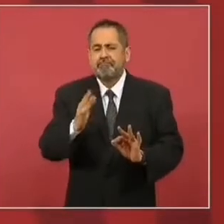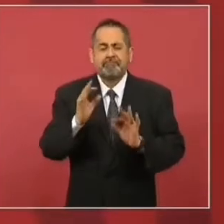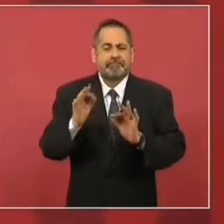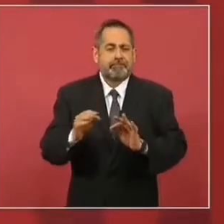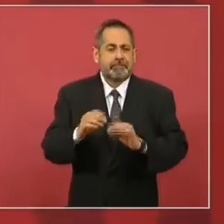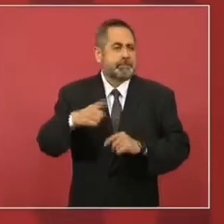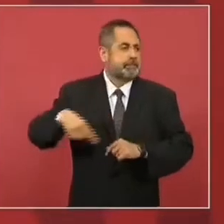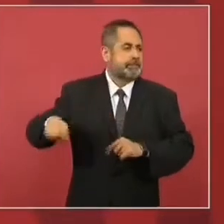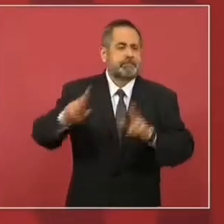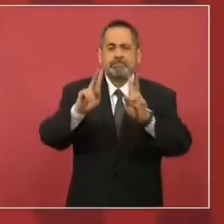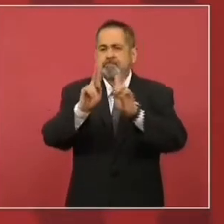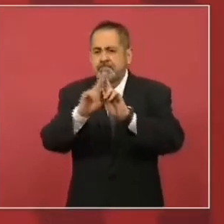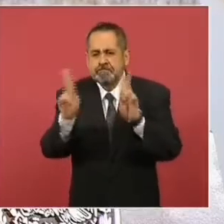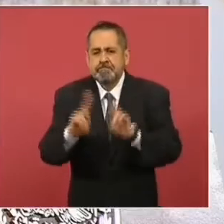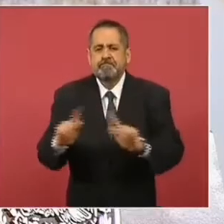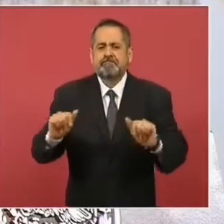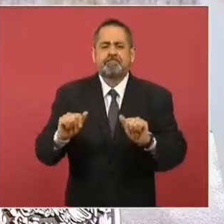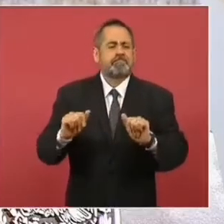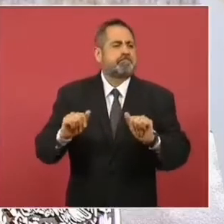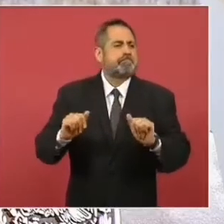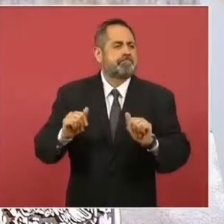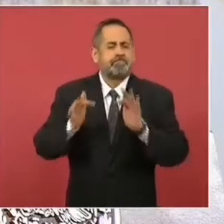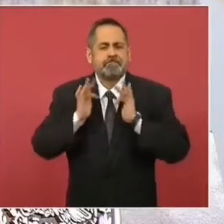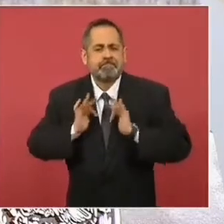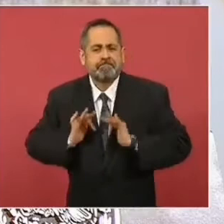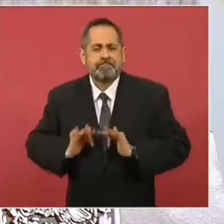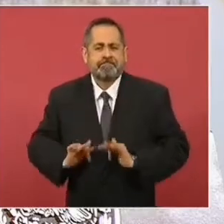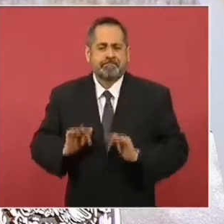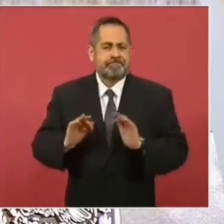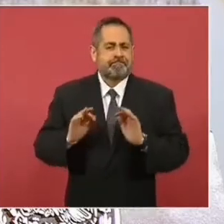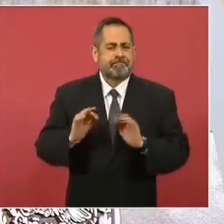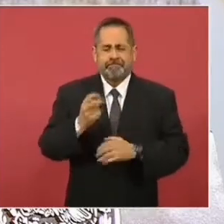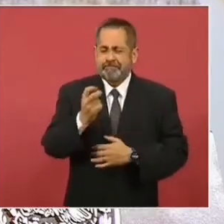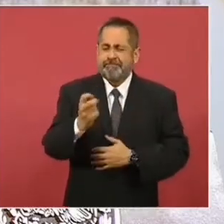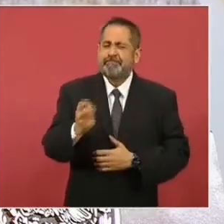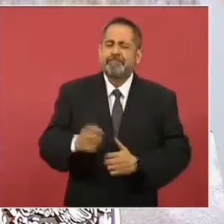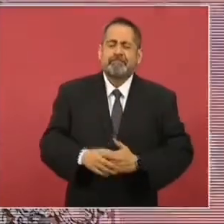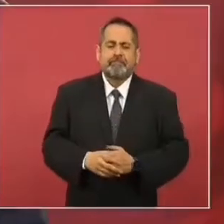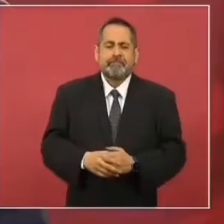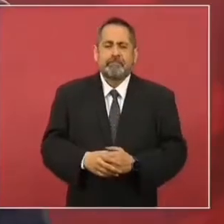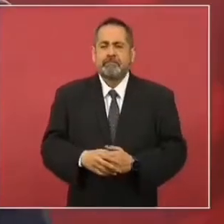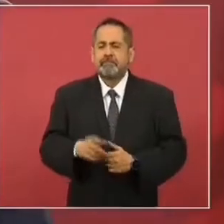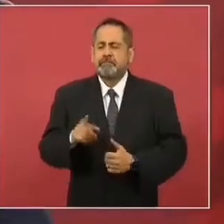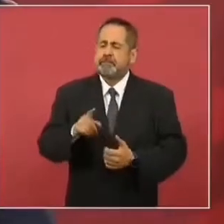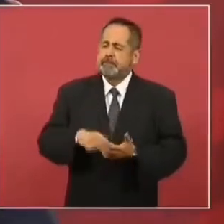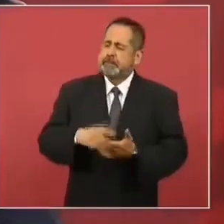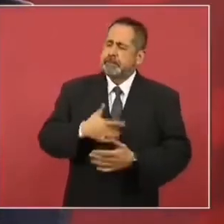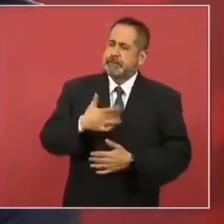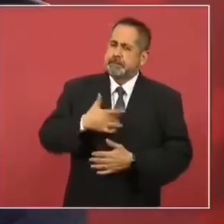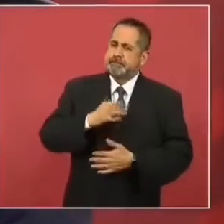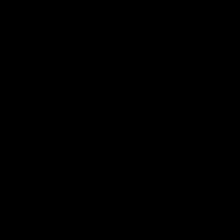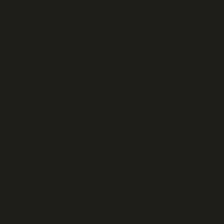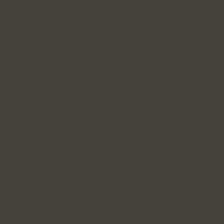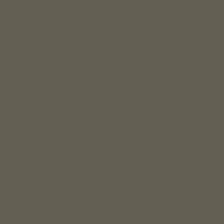en paz, en tranquilidad, en felicidad.